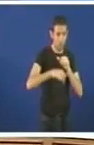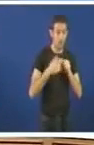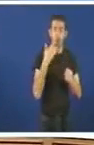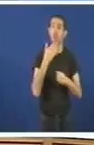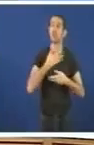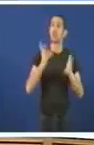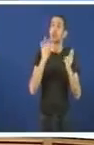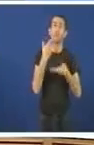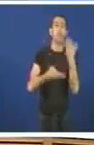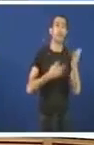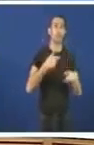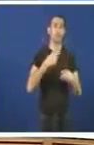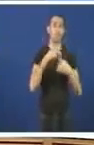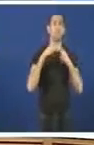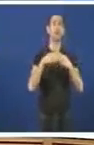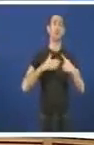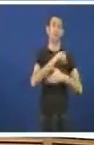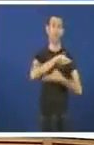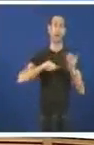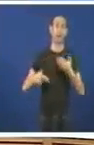barco en Galicia. Moitas gracias, señoría.